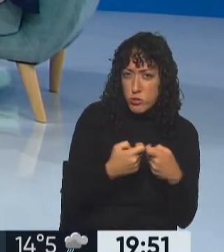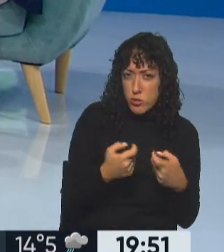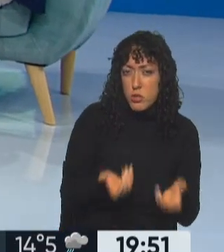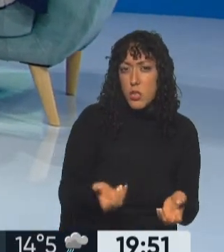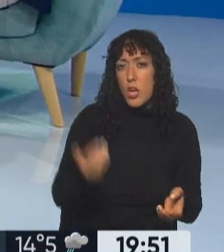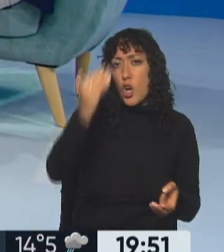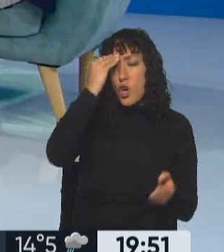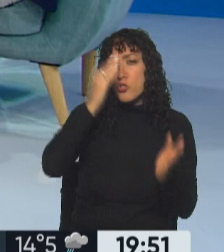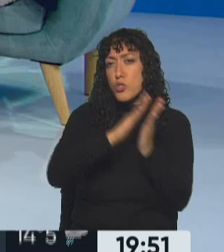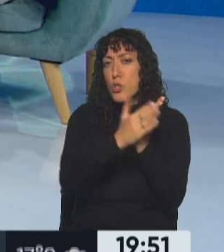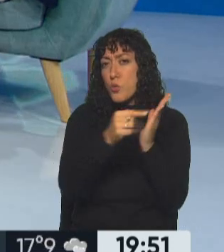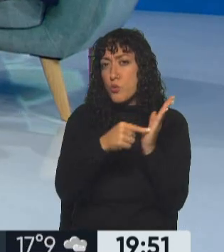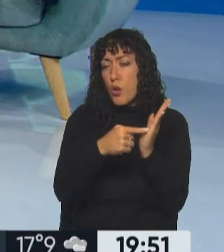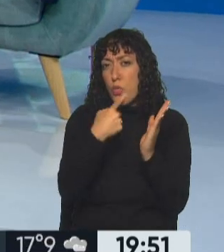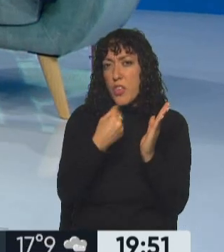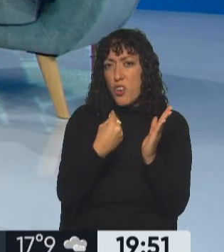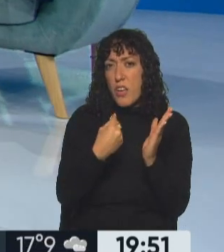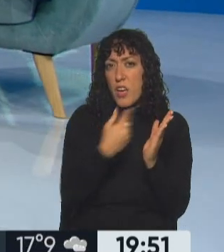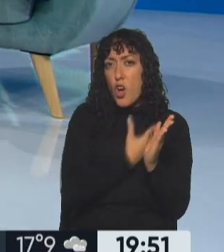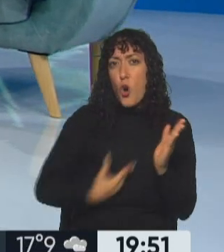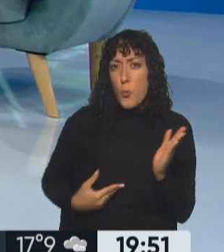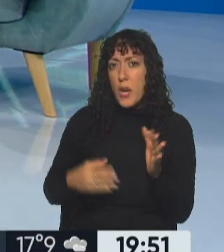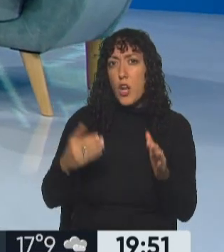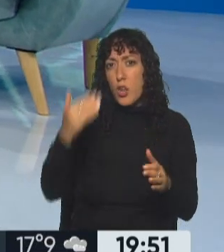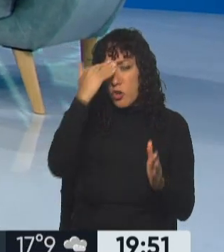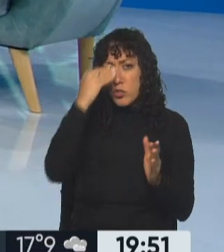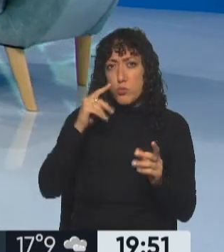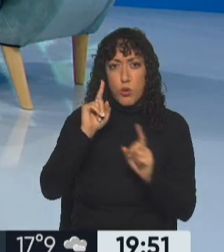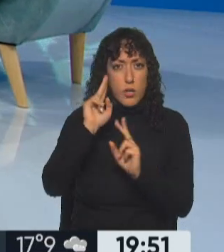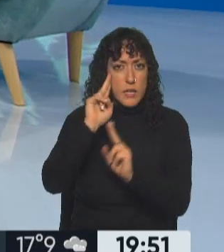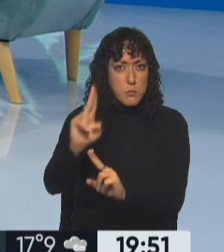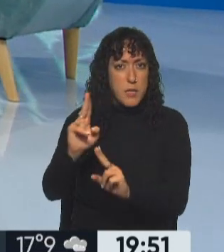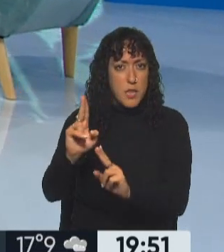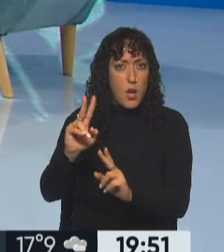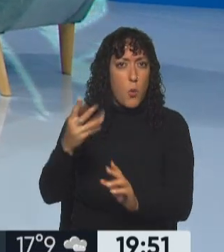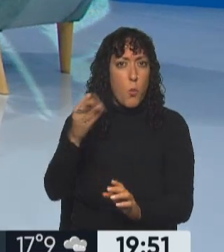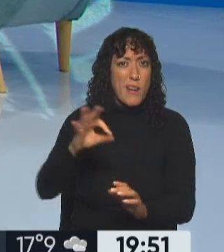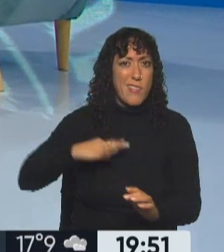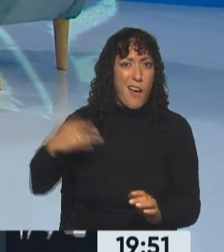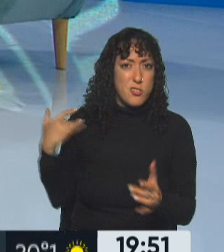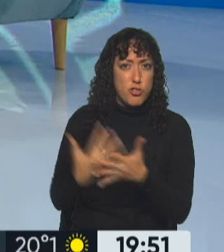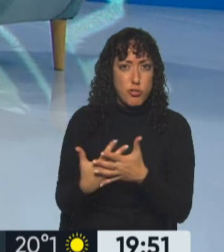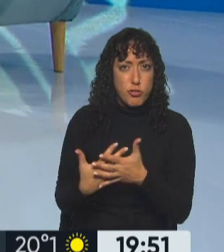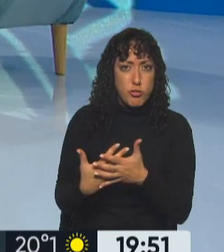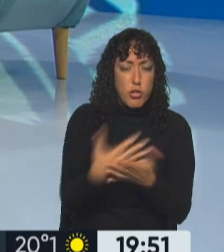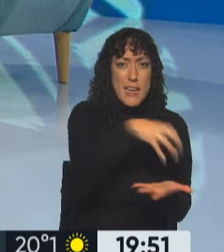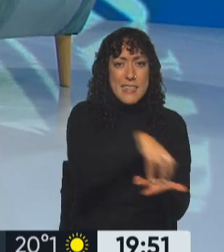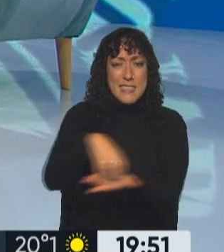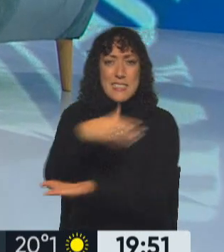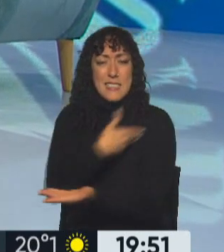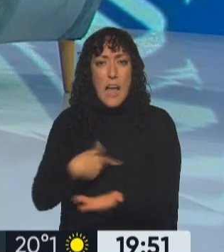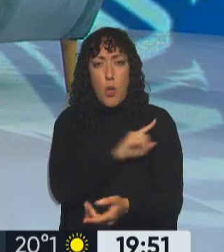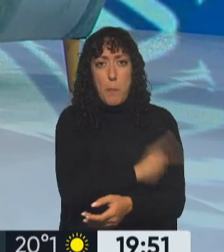la Constitución, porque tenemos 40 años de gobiernos constitucionales. Sí. donde los poderes del Estado